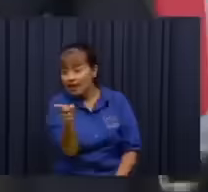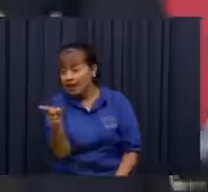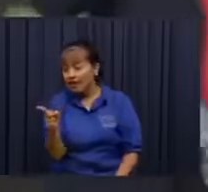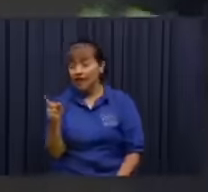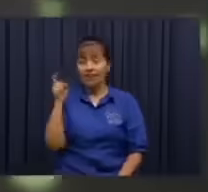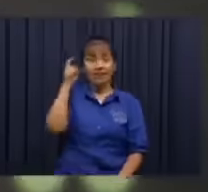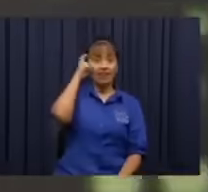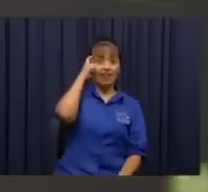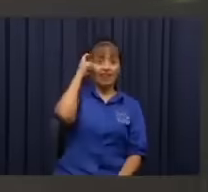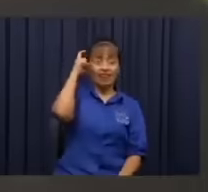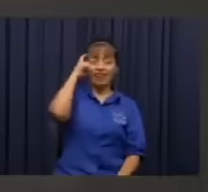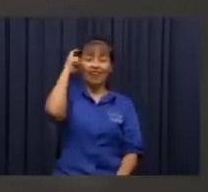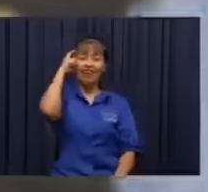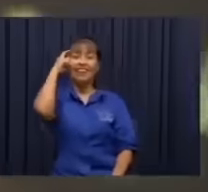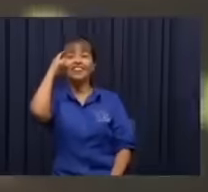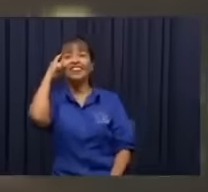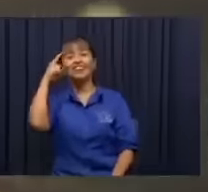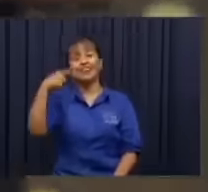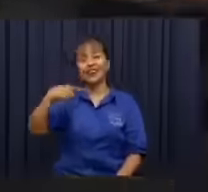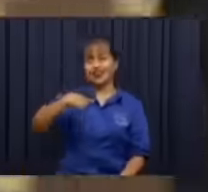¿Quién no diría